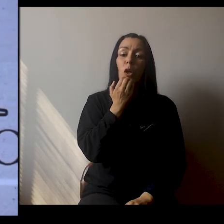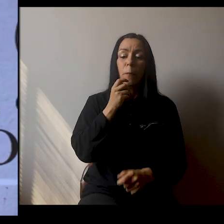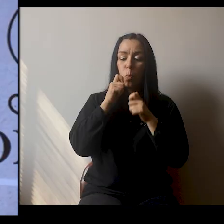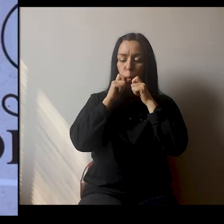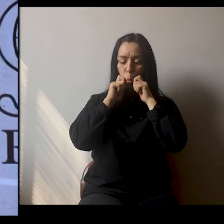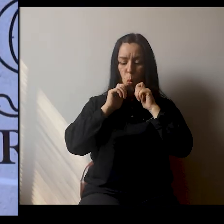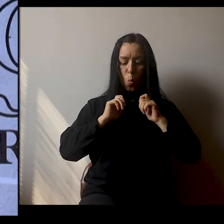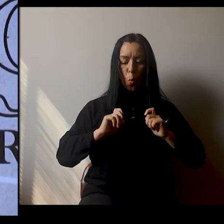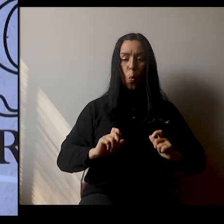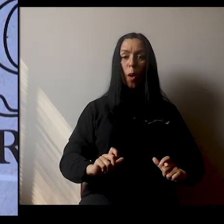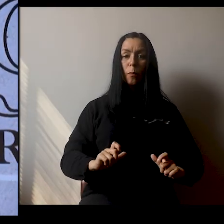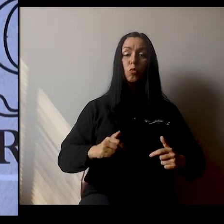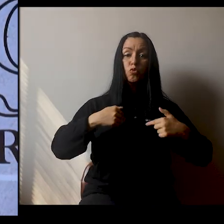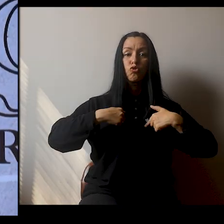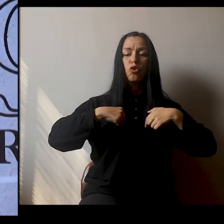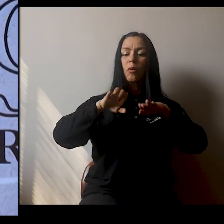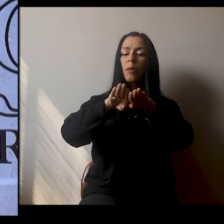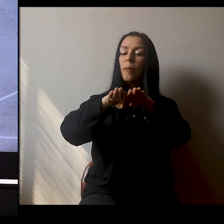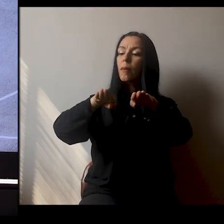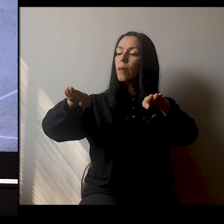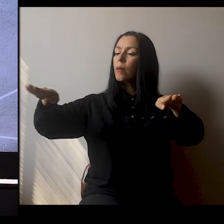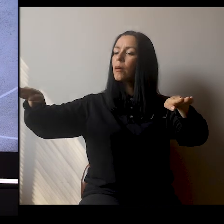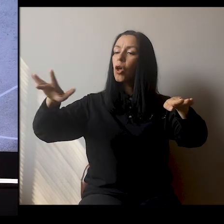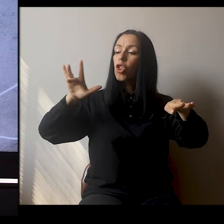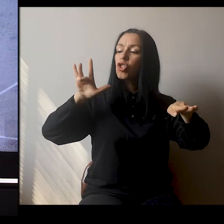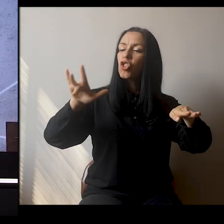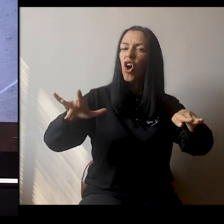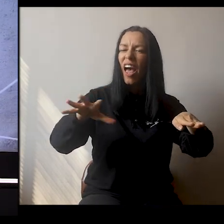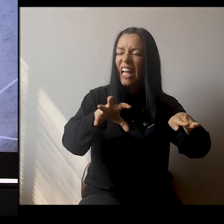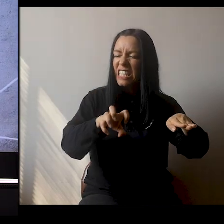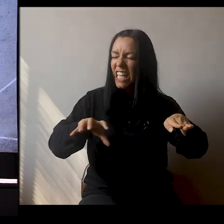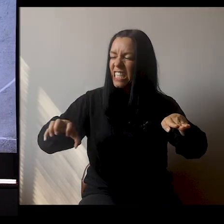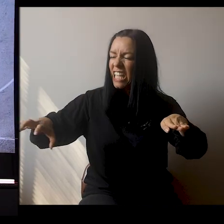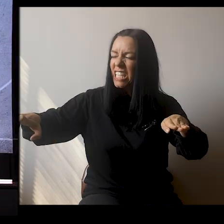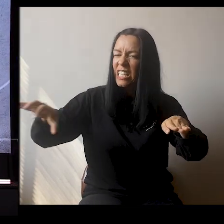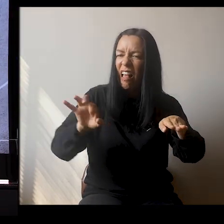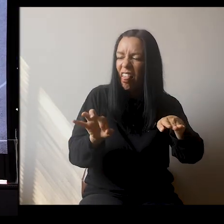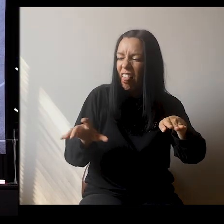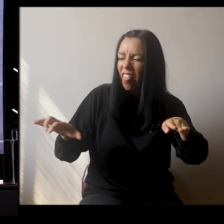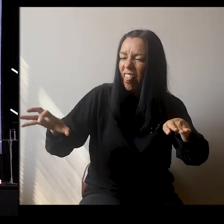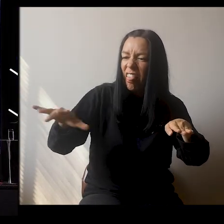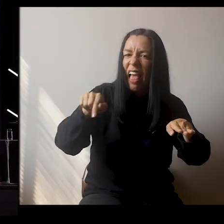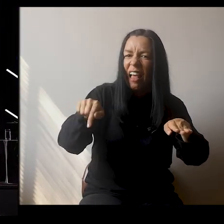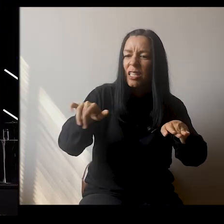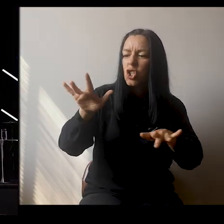ser transmitido a nuestro cuerpo cuando tocamos superficies